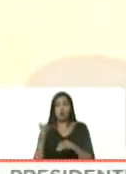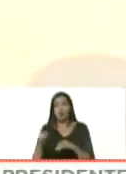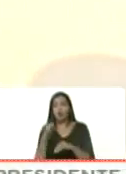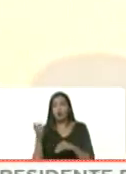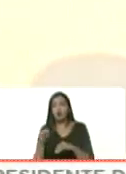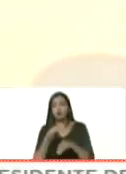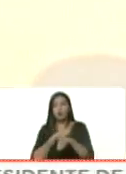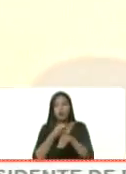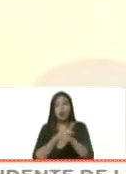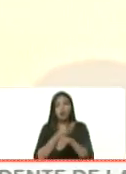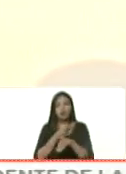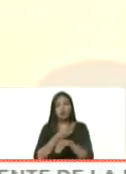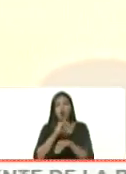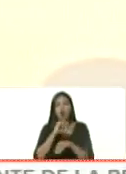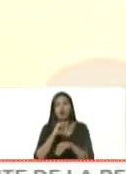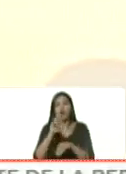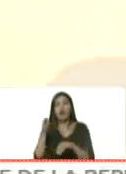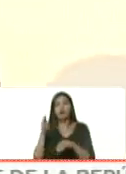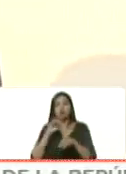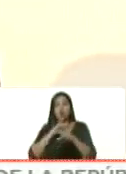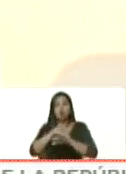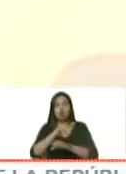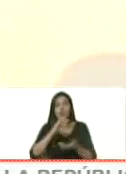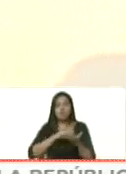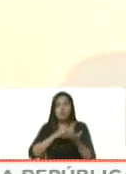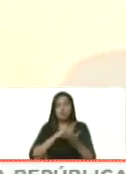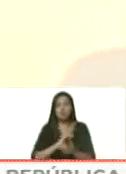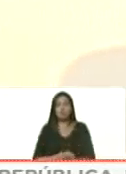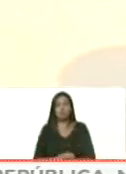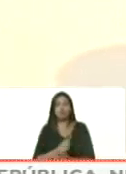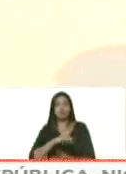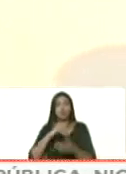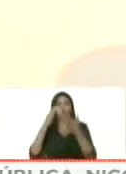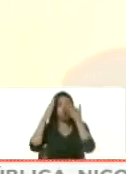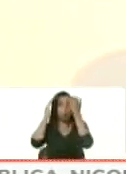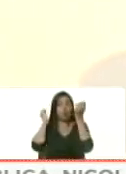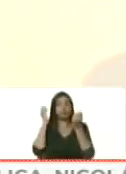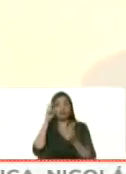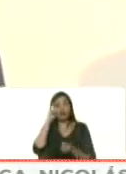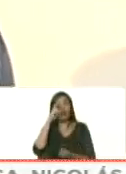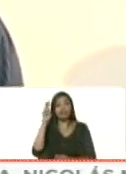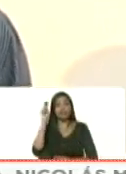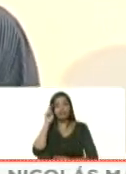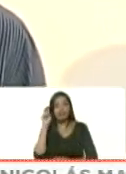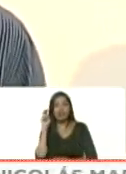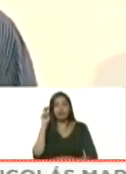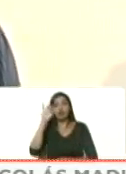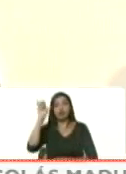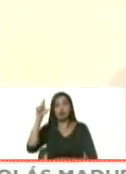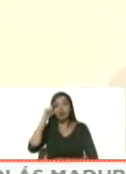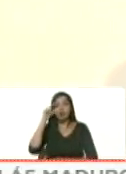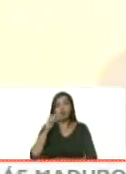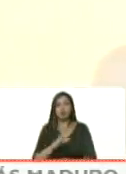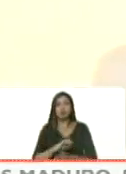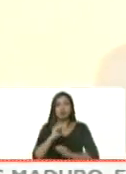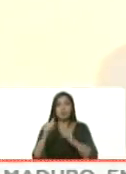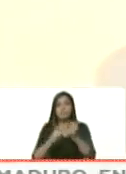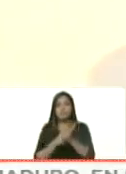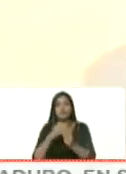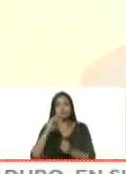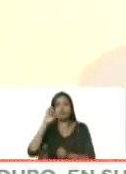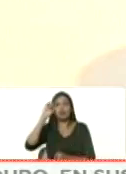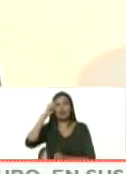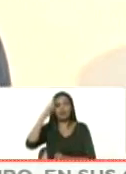estado Miranda, Héctor Rodríguez, por nuestro canciller Jorge Arreaza, por nuestro vicecanciller Félix